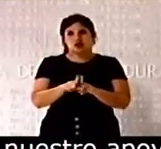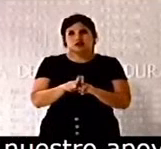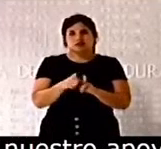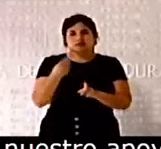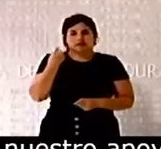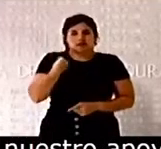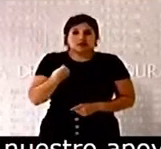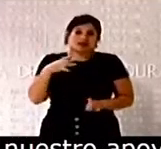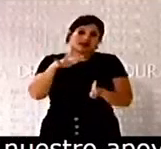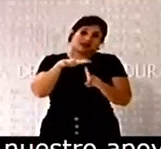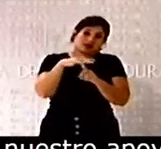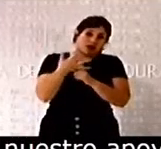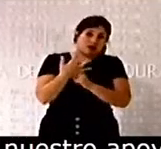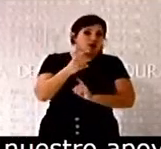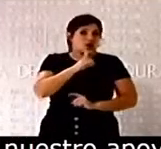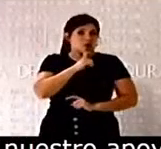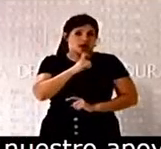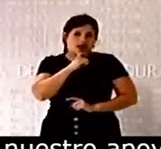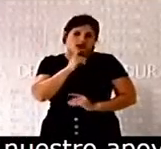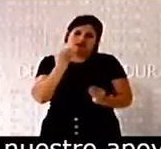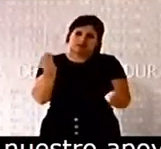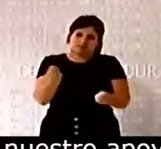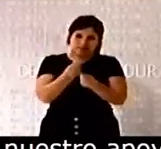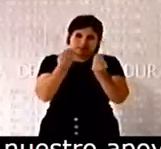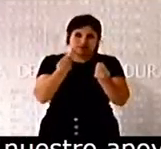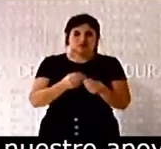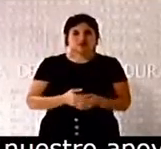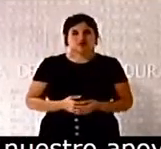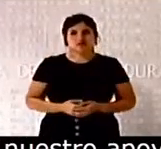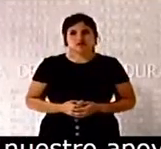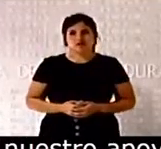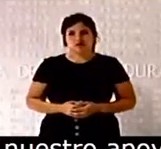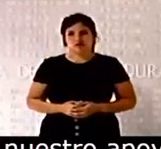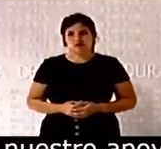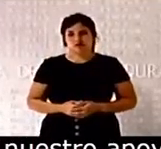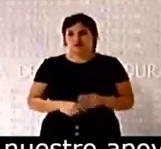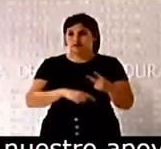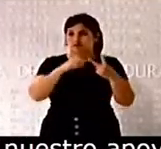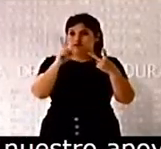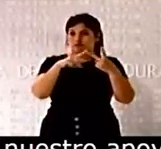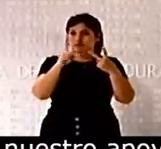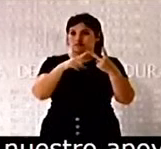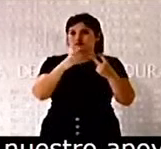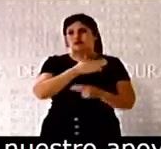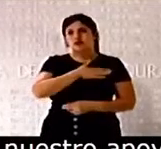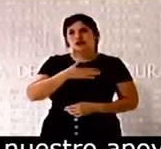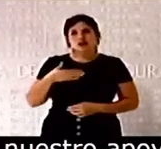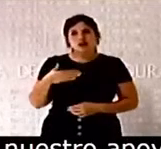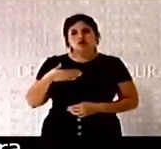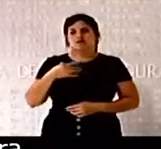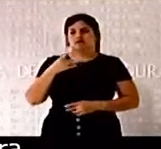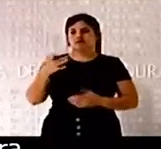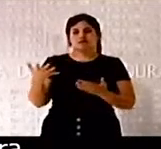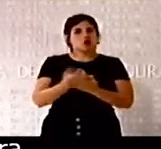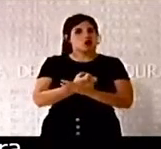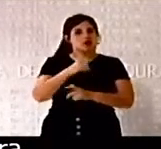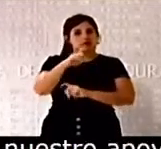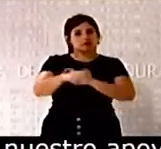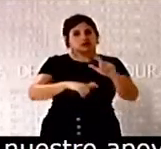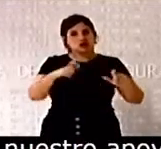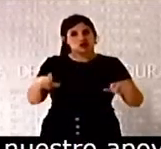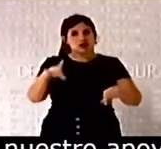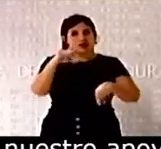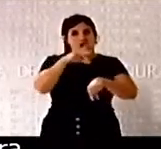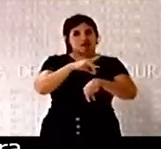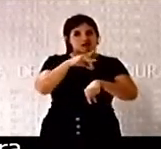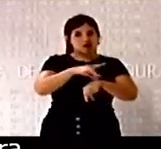esa situación tan complicada y tan dura, ¿no? En segundo lugar, desear una pronta y completa recuperación a todas aquellas personas